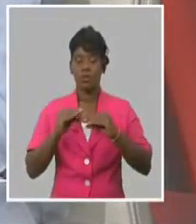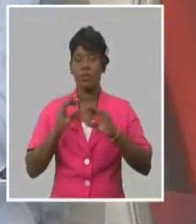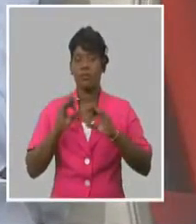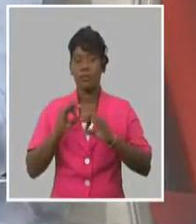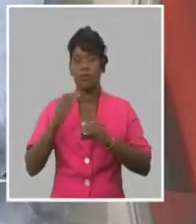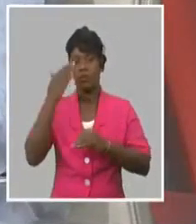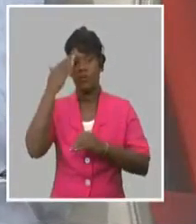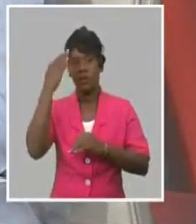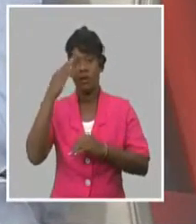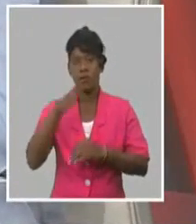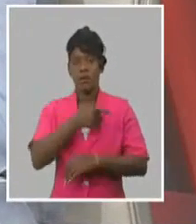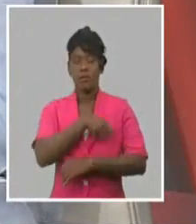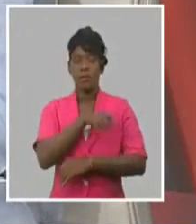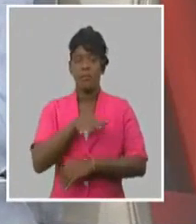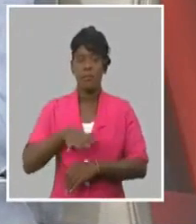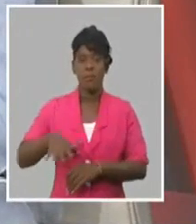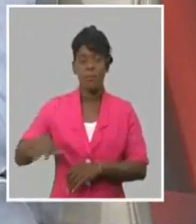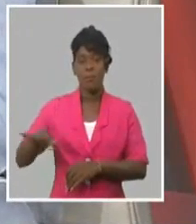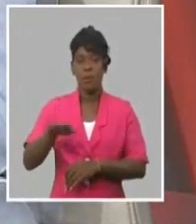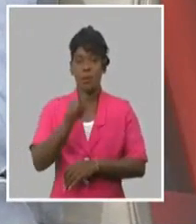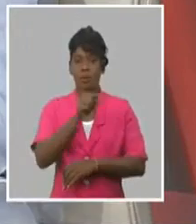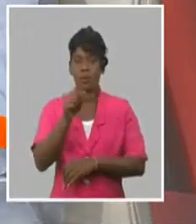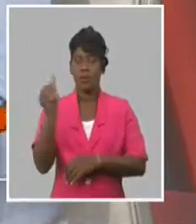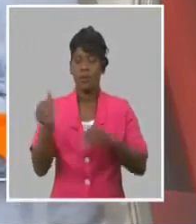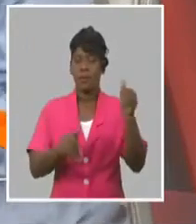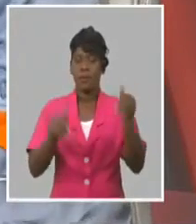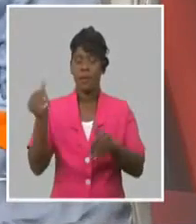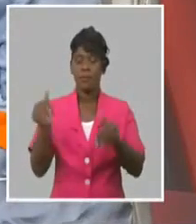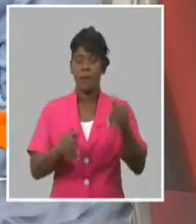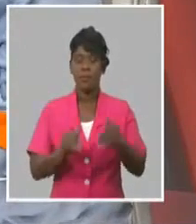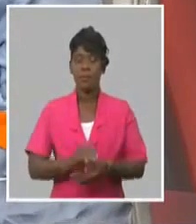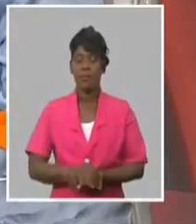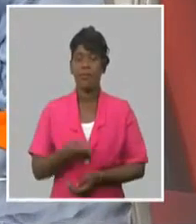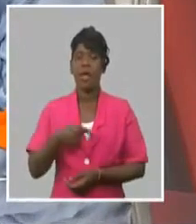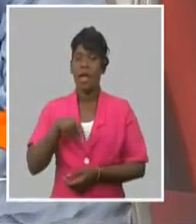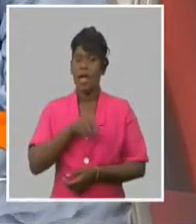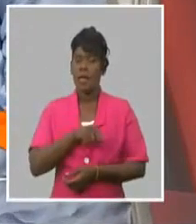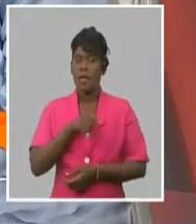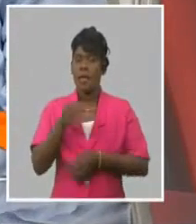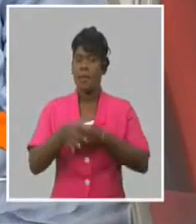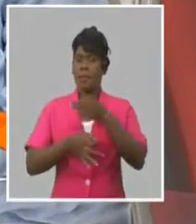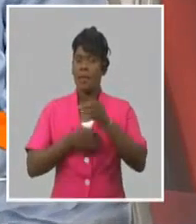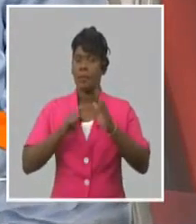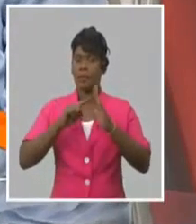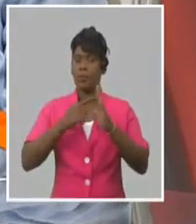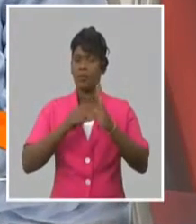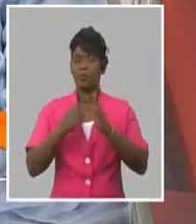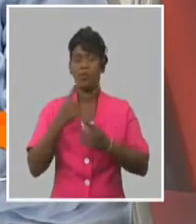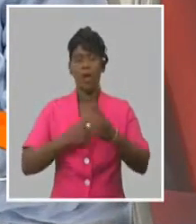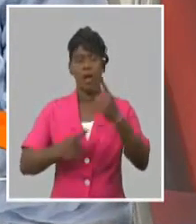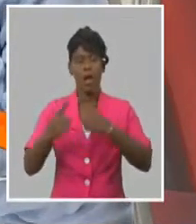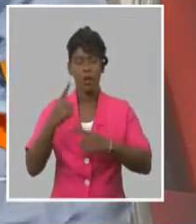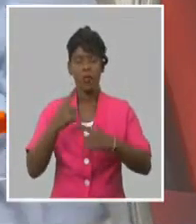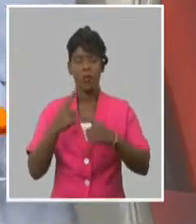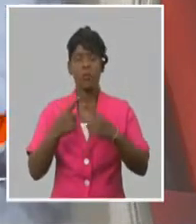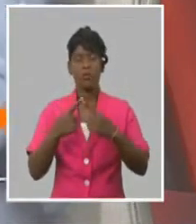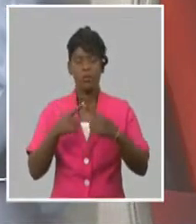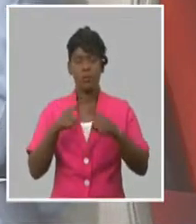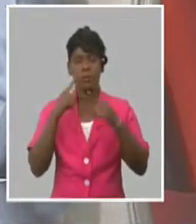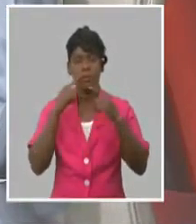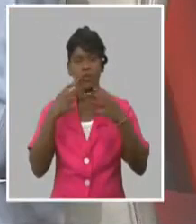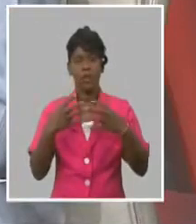televidentes, radio oyentes, un compañero Marino. Ayer esbozamos una serie de elementos, pudiéramos decir,